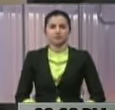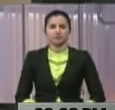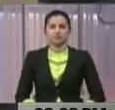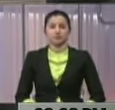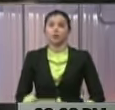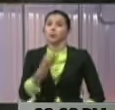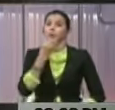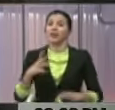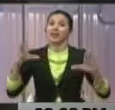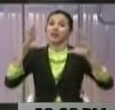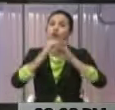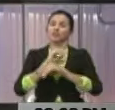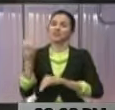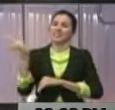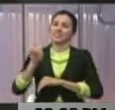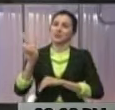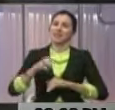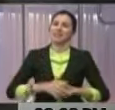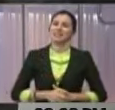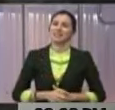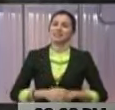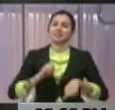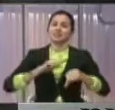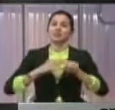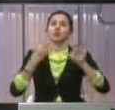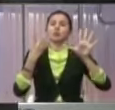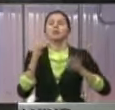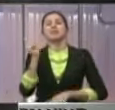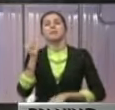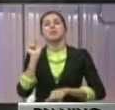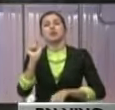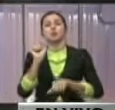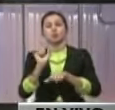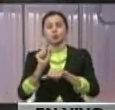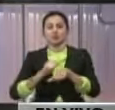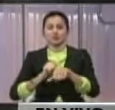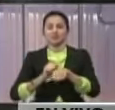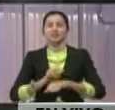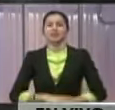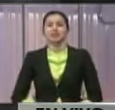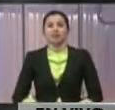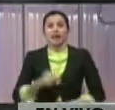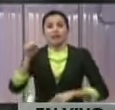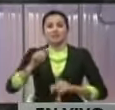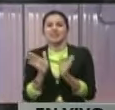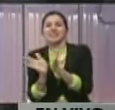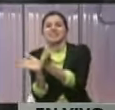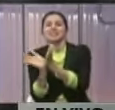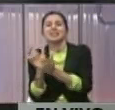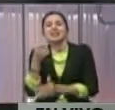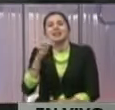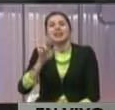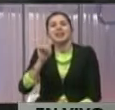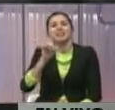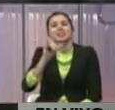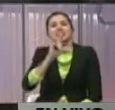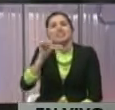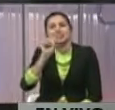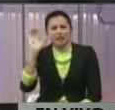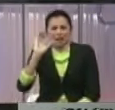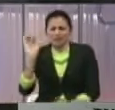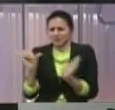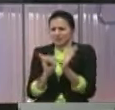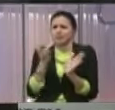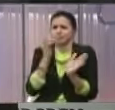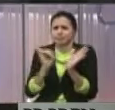Bueno, muy buenas noches, Venezuela. 9:10. Estamos aquí en la esquina de Gradillas, en Caracas, aquí mismo en la